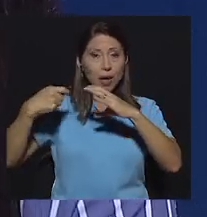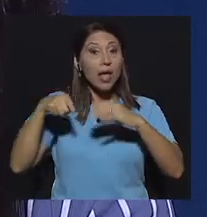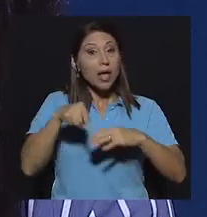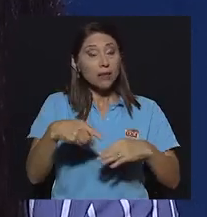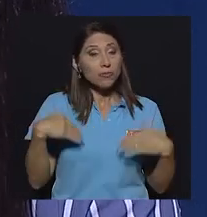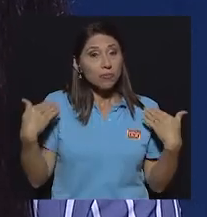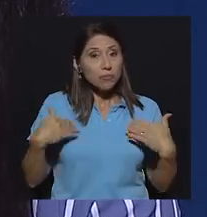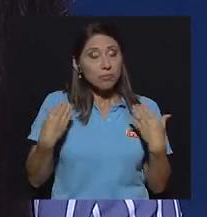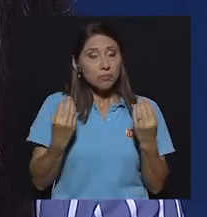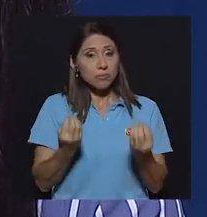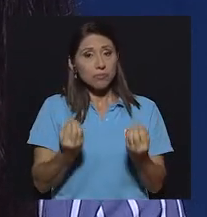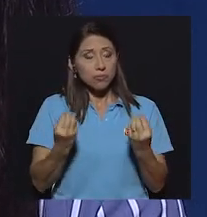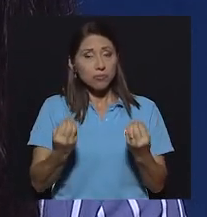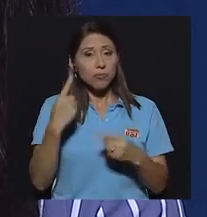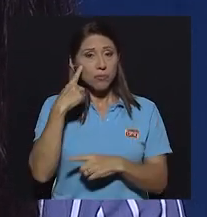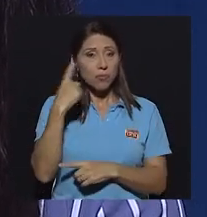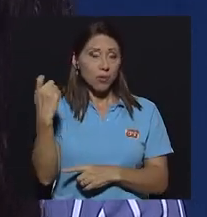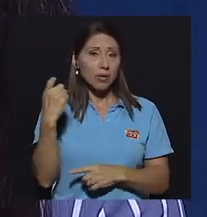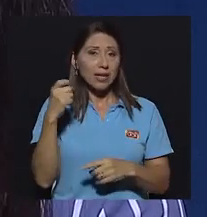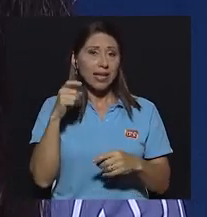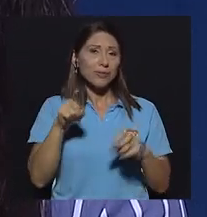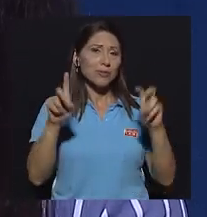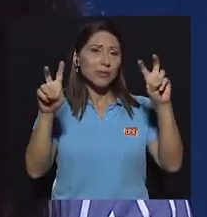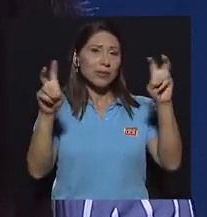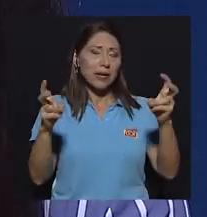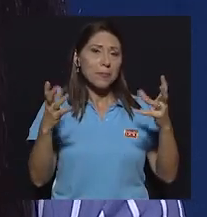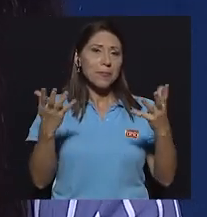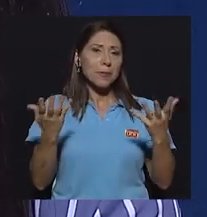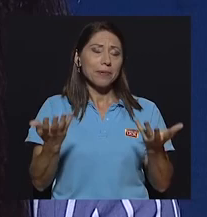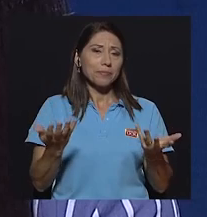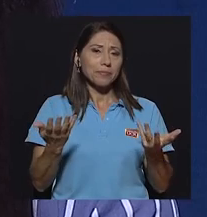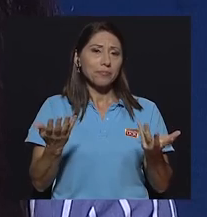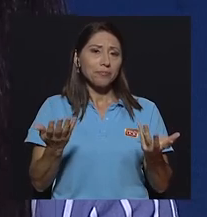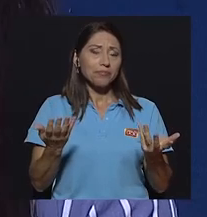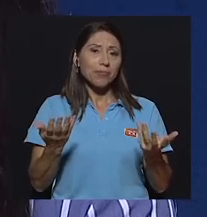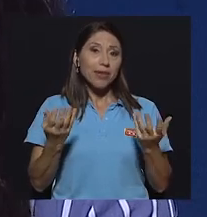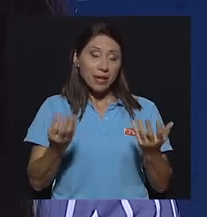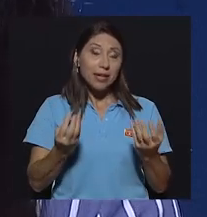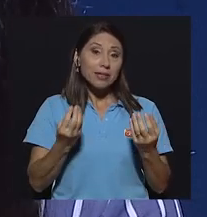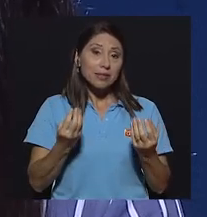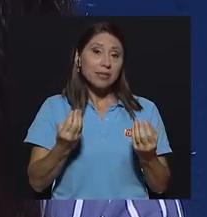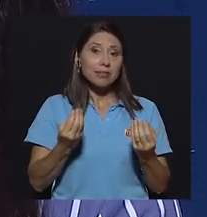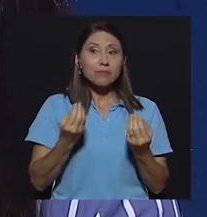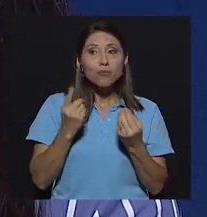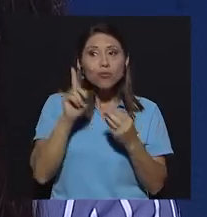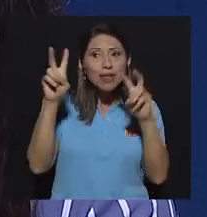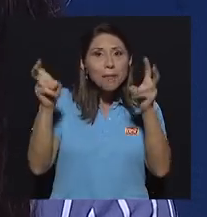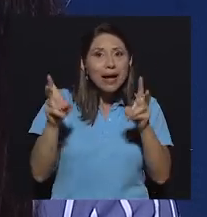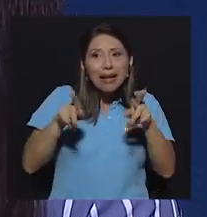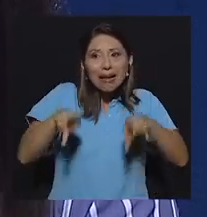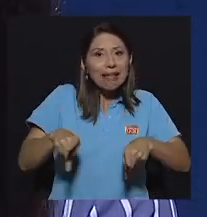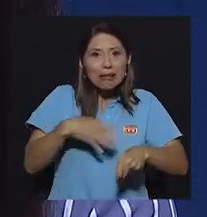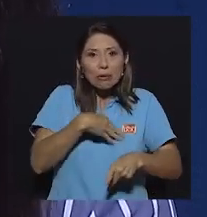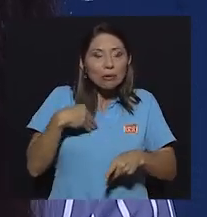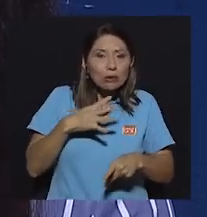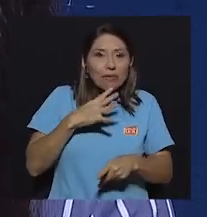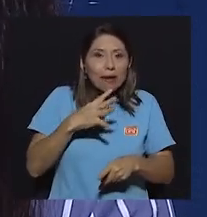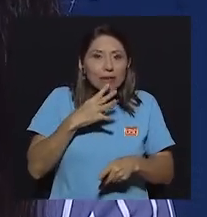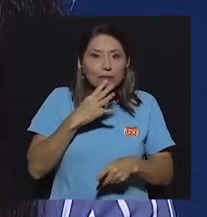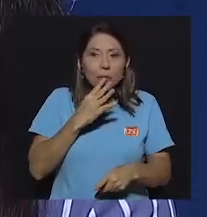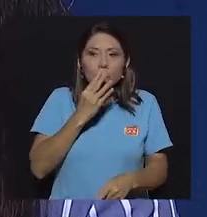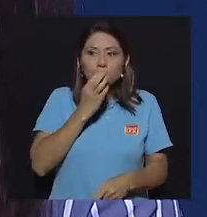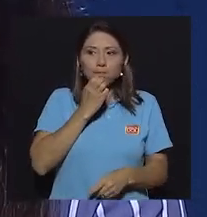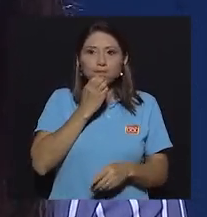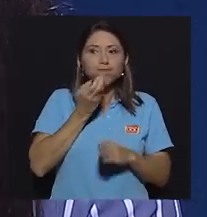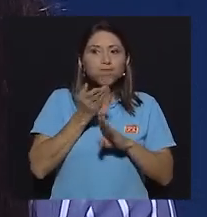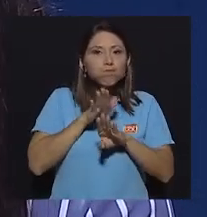es un tema, como bien dijo, que es bastante tabú, o sea, la gente no quiere hablar de la